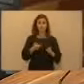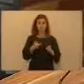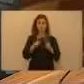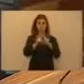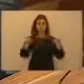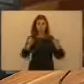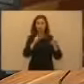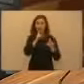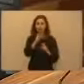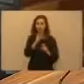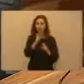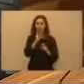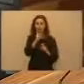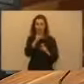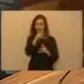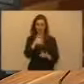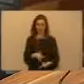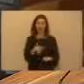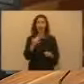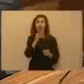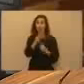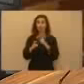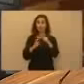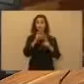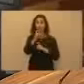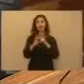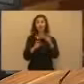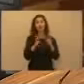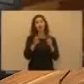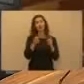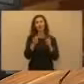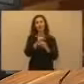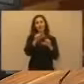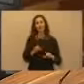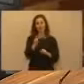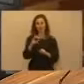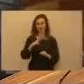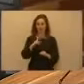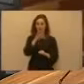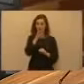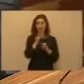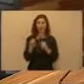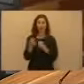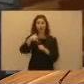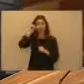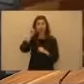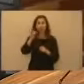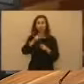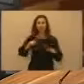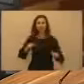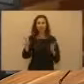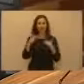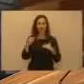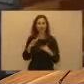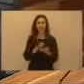hace ahora un año de que llevaban avisando por las buenas, literalmente, de los riesgos que supone la falta de personal y seguridad en el servicio y